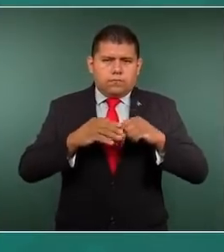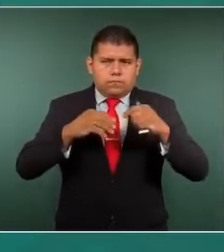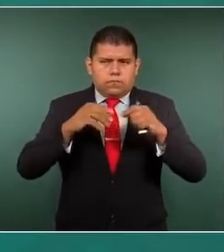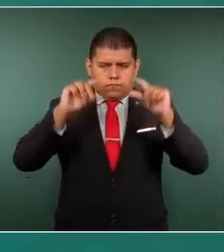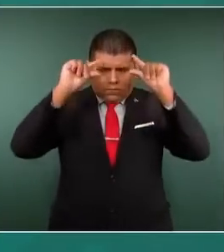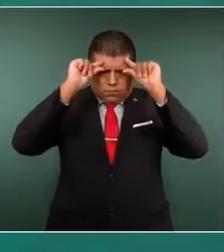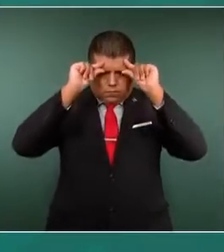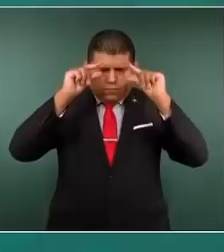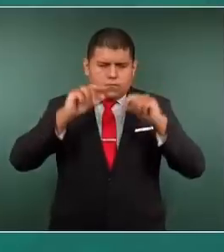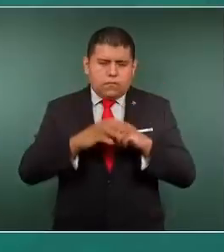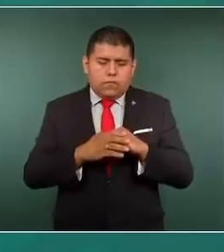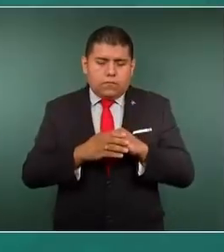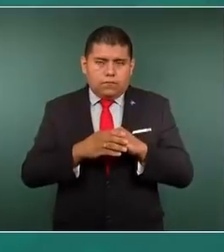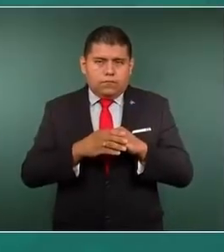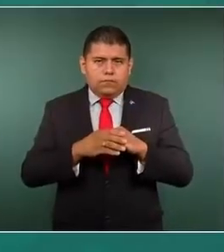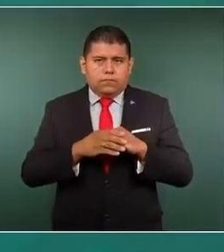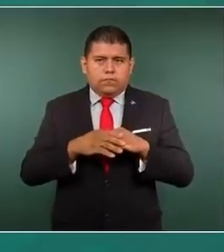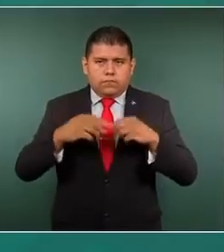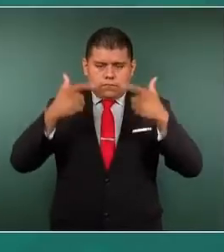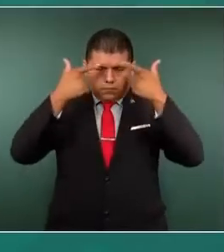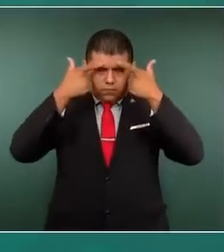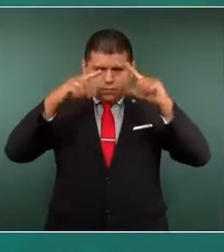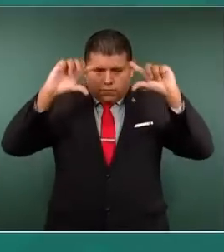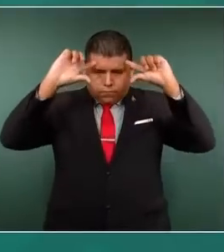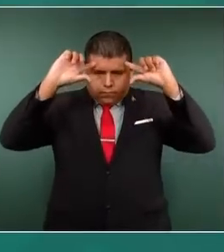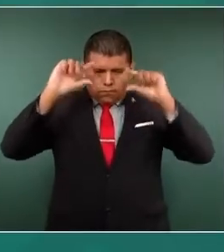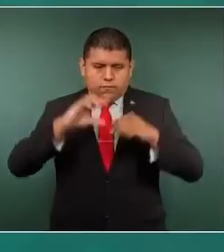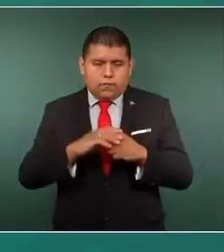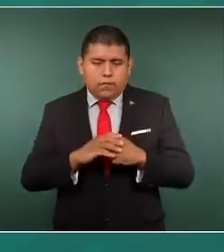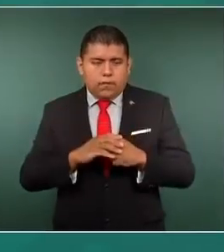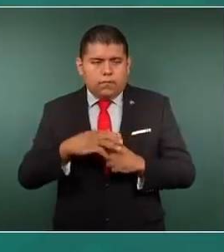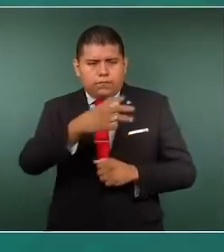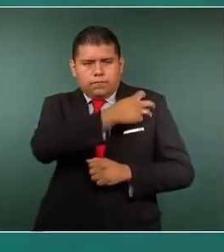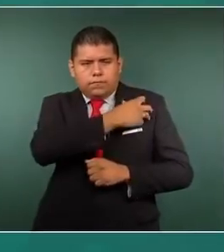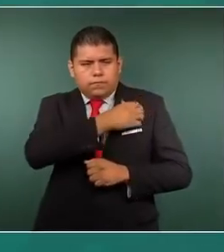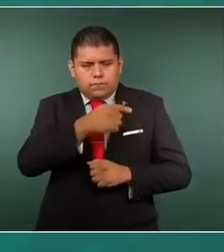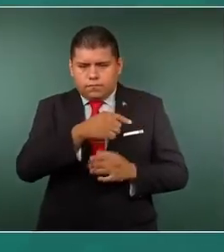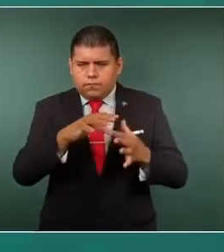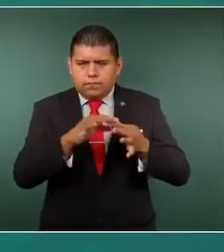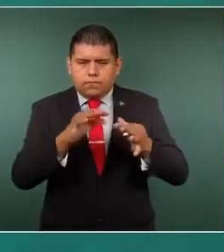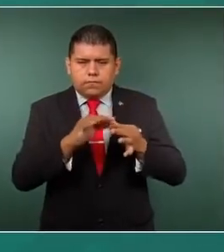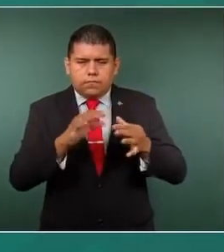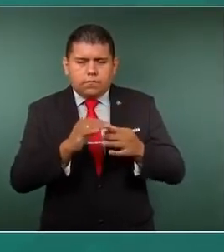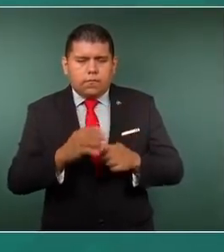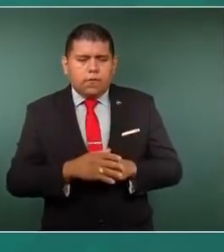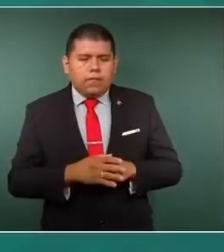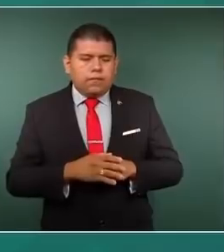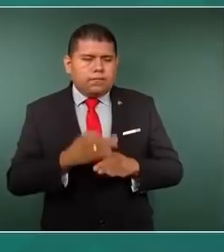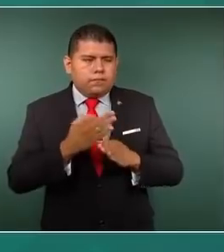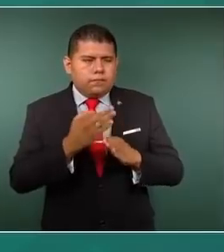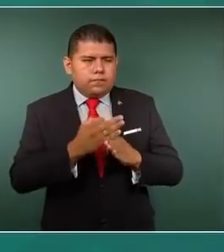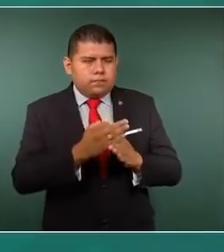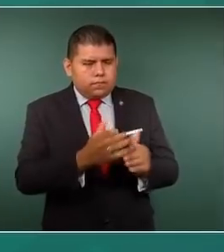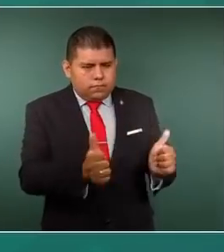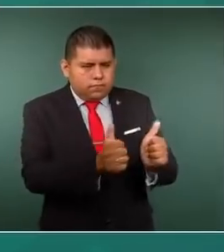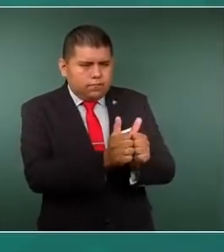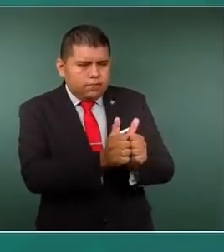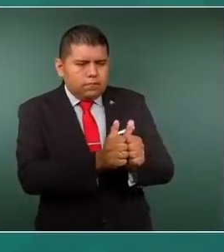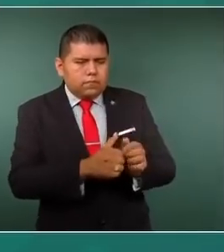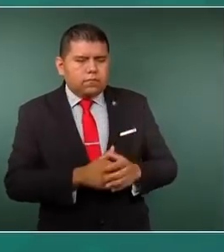y aquí está el almirante rafael ojeda durán que nos acompaña